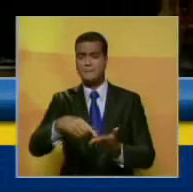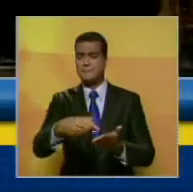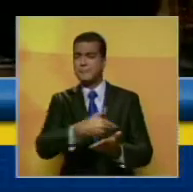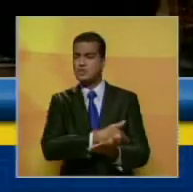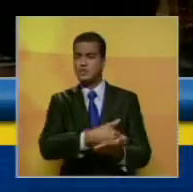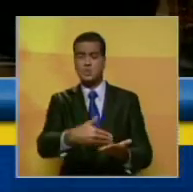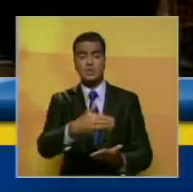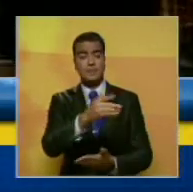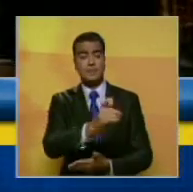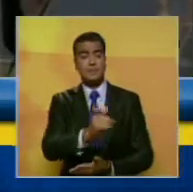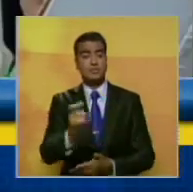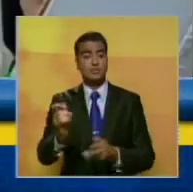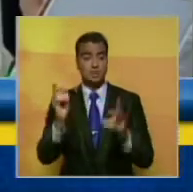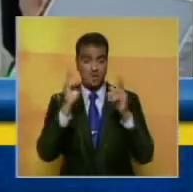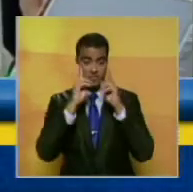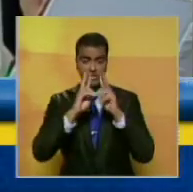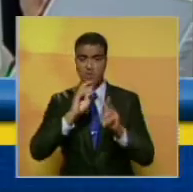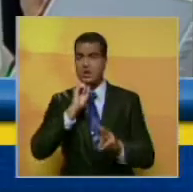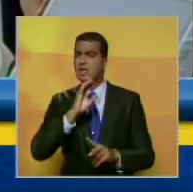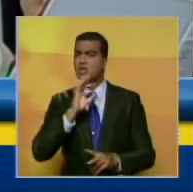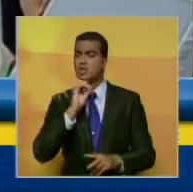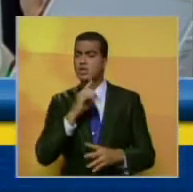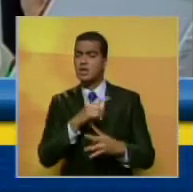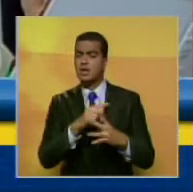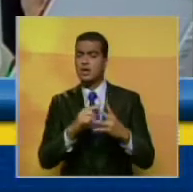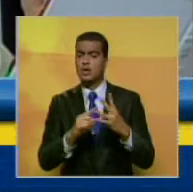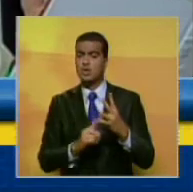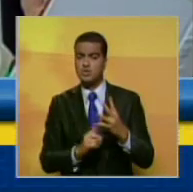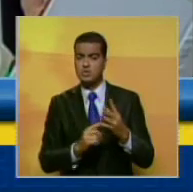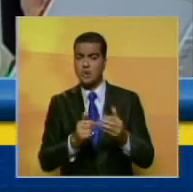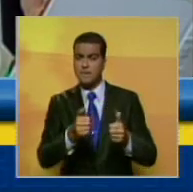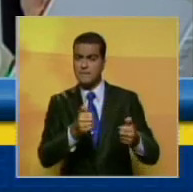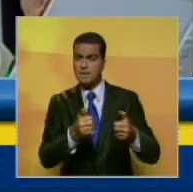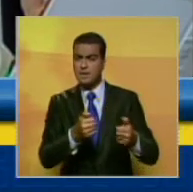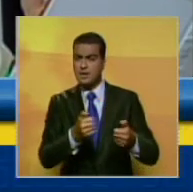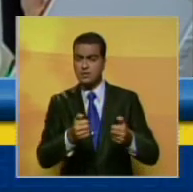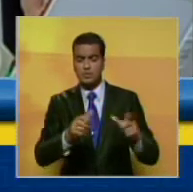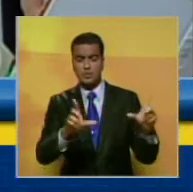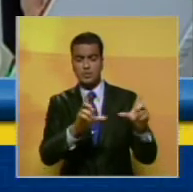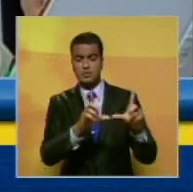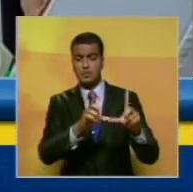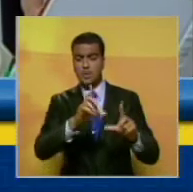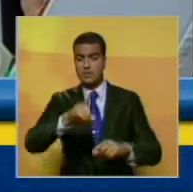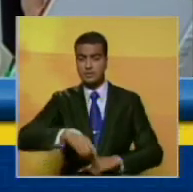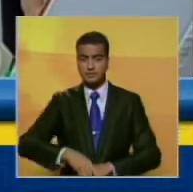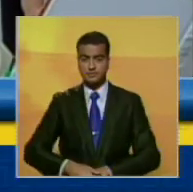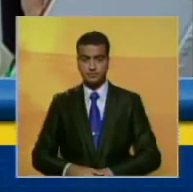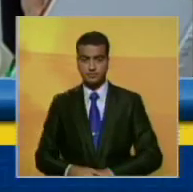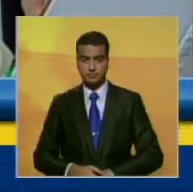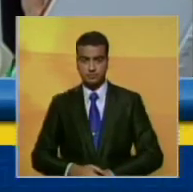de espectadores siguieron el histórico evento a través de los medios de comunicación.